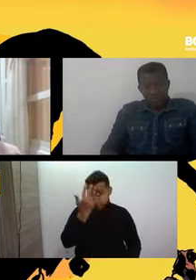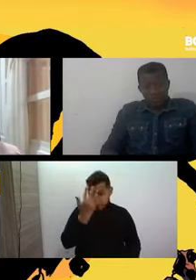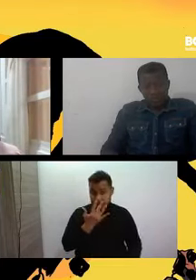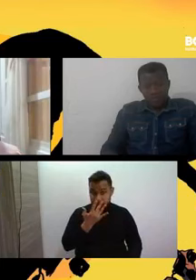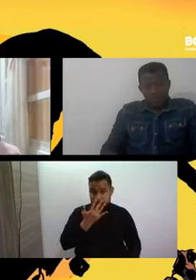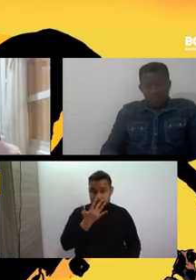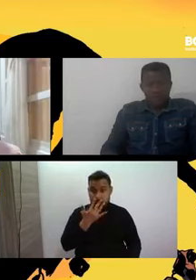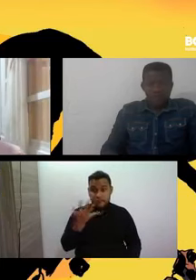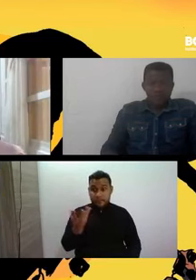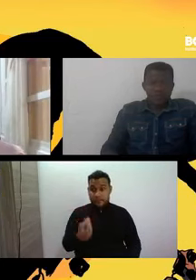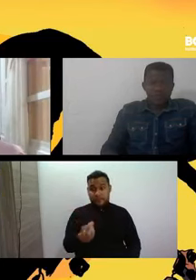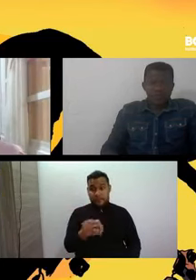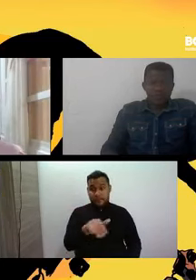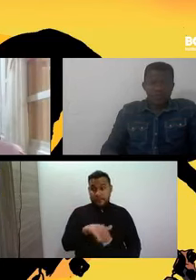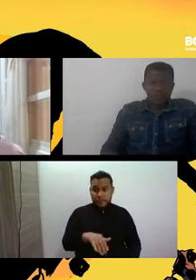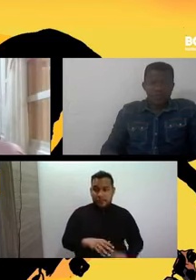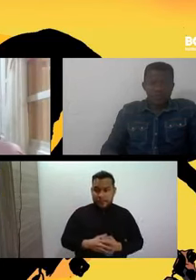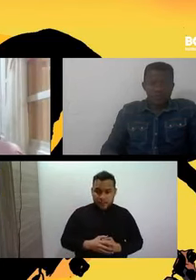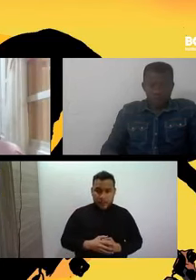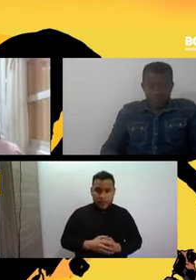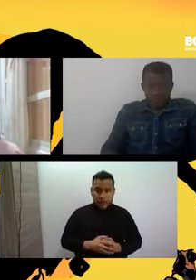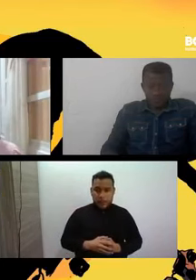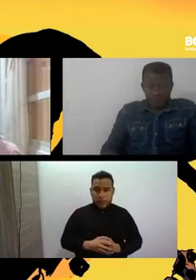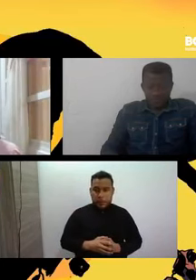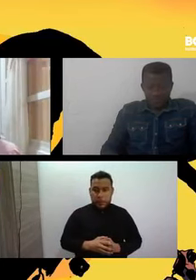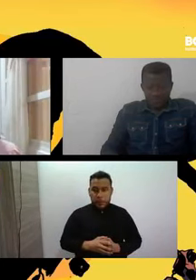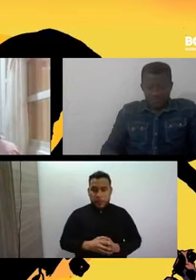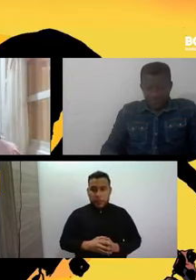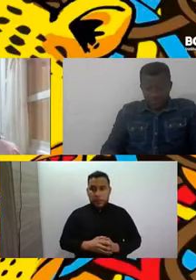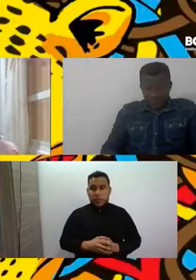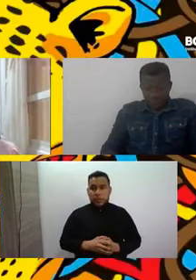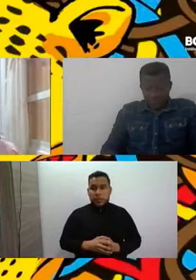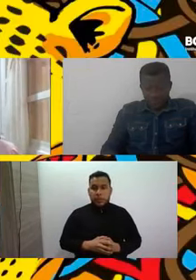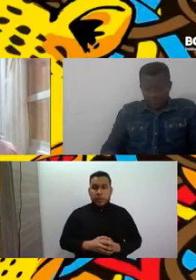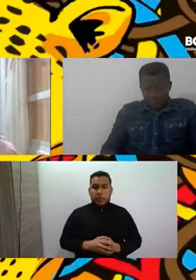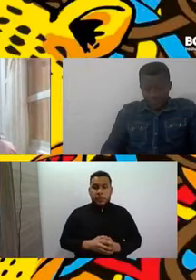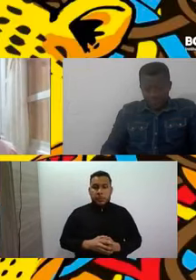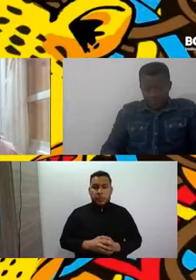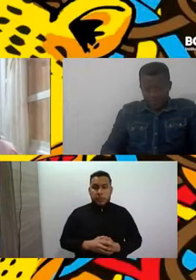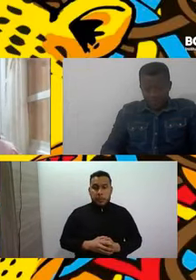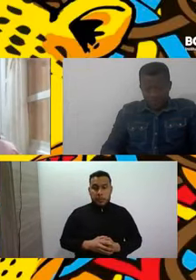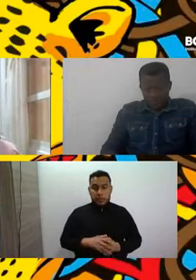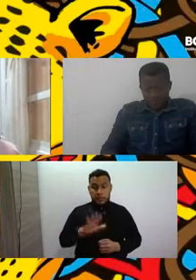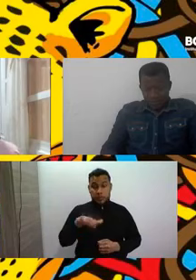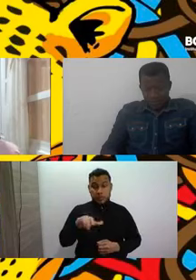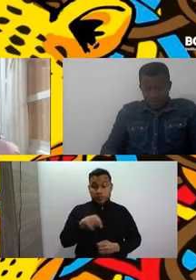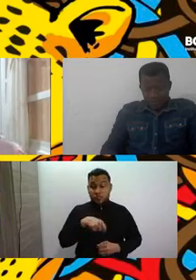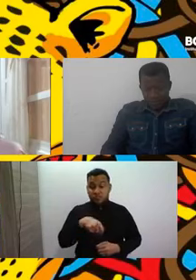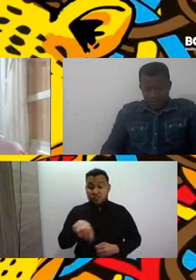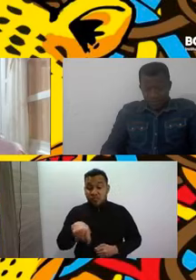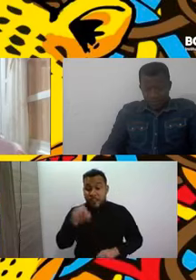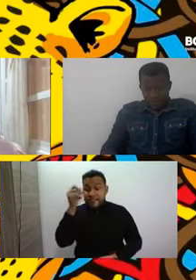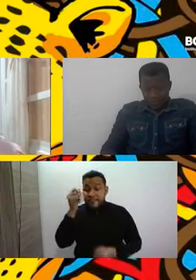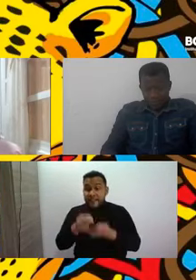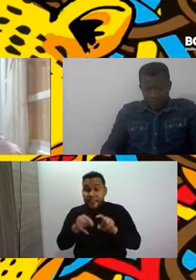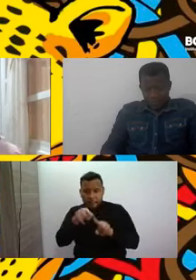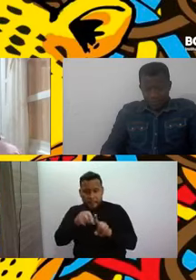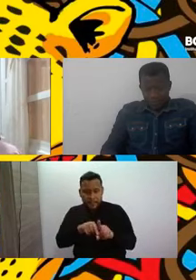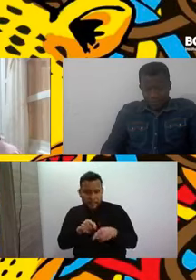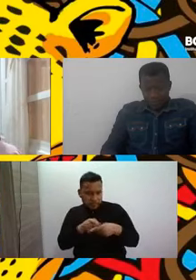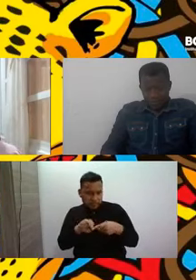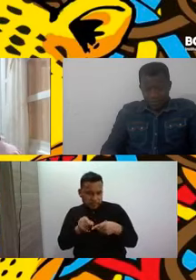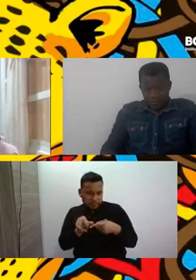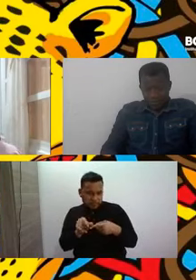Grupos Étnicos. Igualmente, decirles que durante el fin de mes vamos a estar acompañando con una